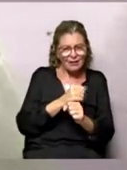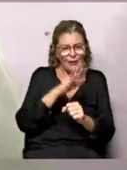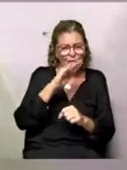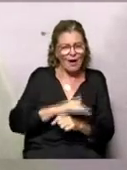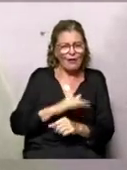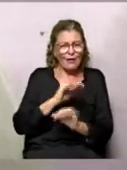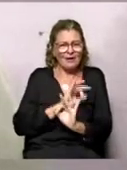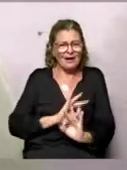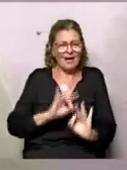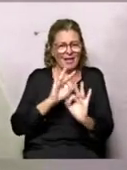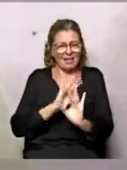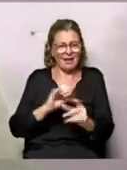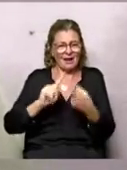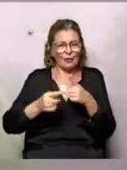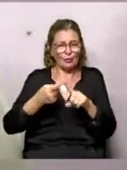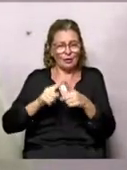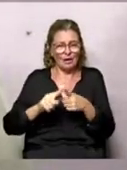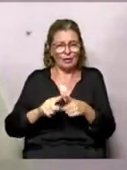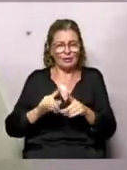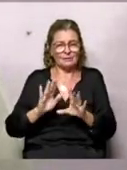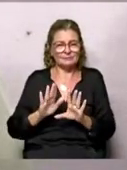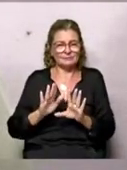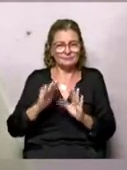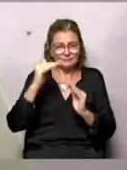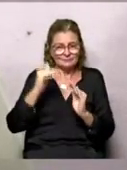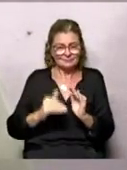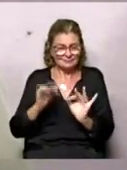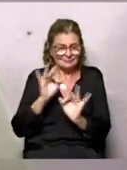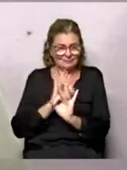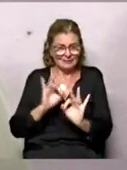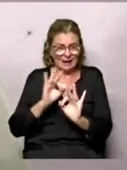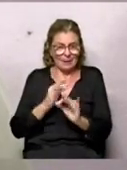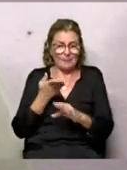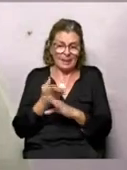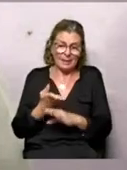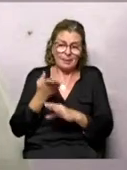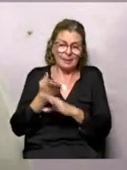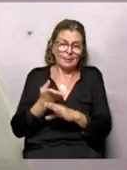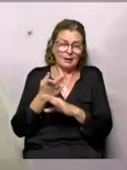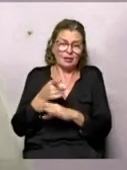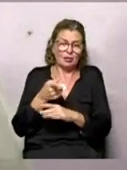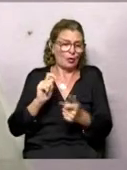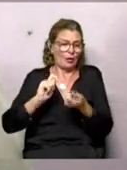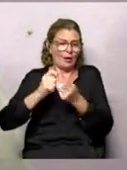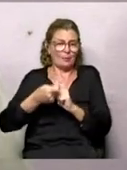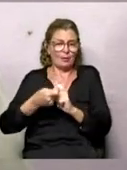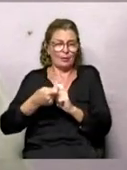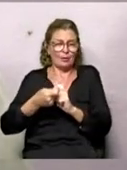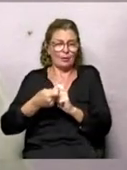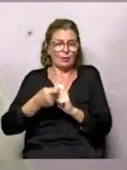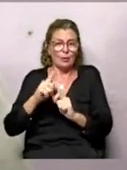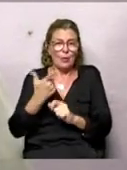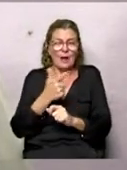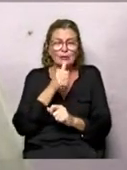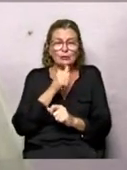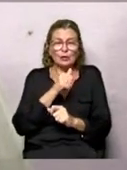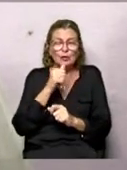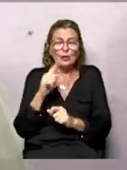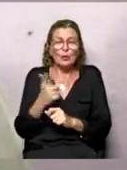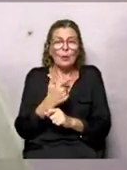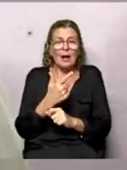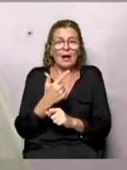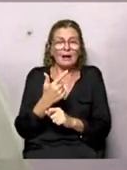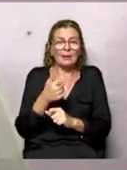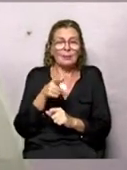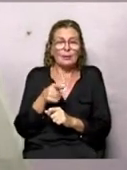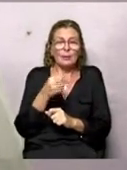están incluidas dentro de la Coordinadora Popular y Solidaria. No ha bajado para nada la demanda. Eso no cambió, porque no hay ninguna solución, porque no hay nada detrás de todo